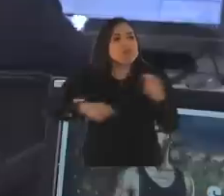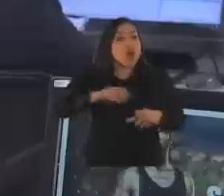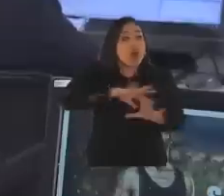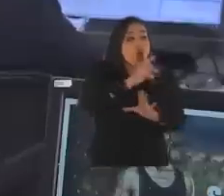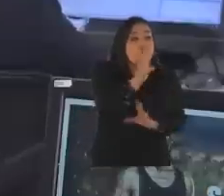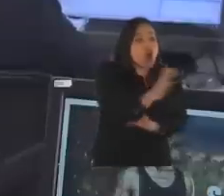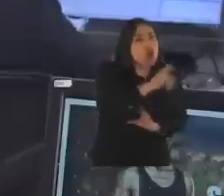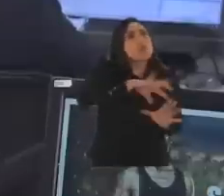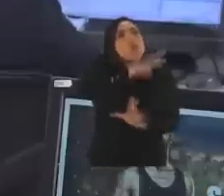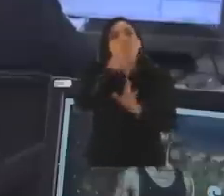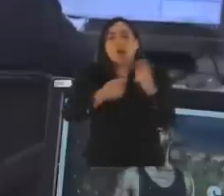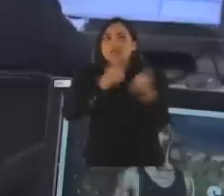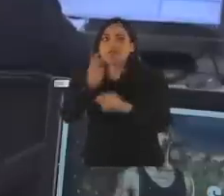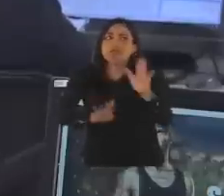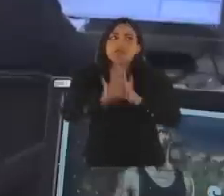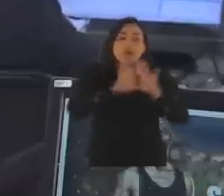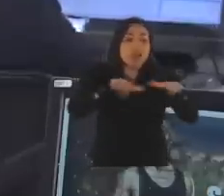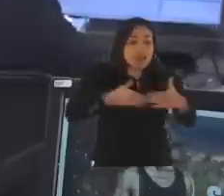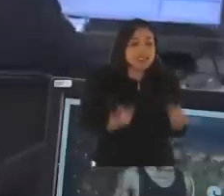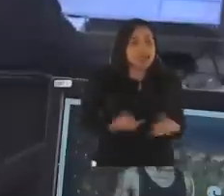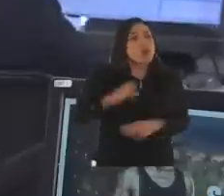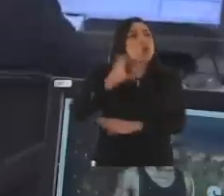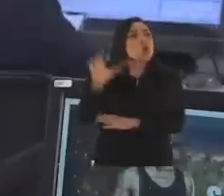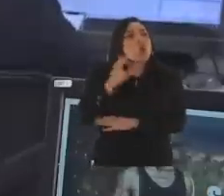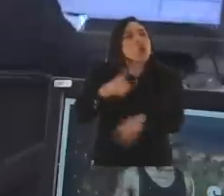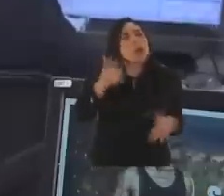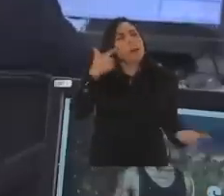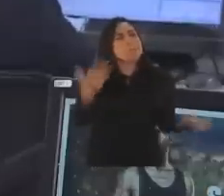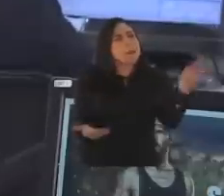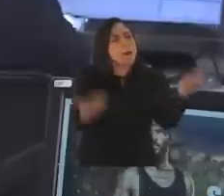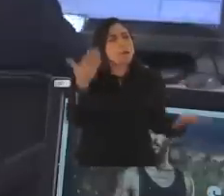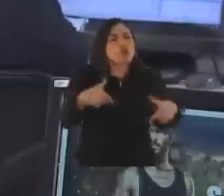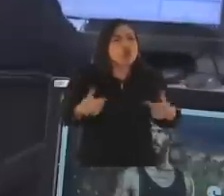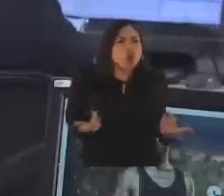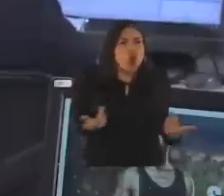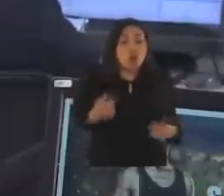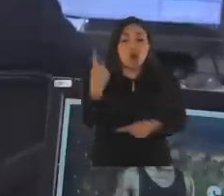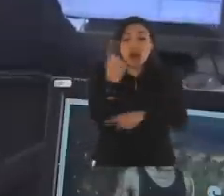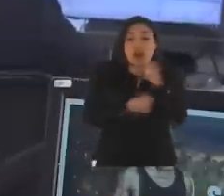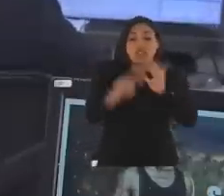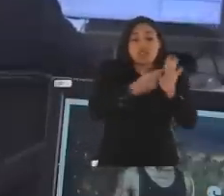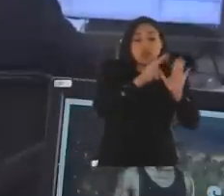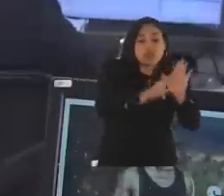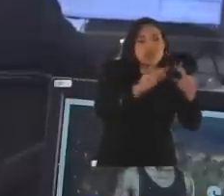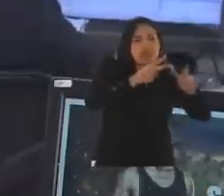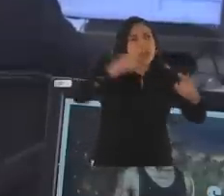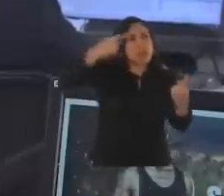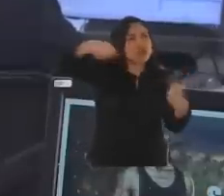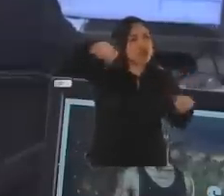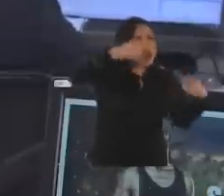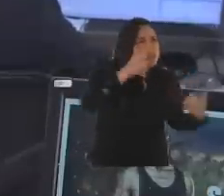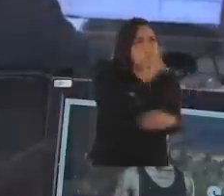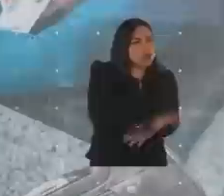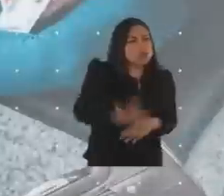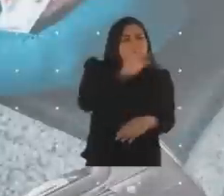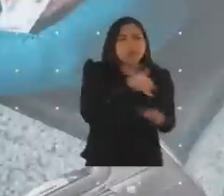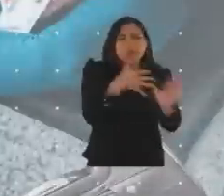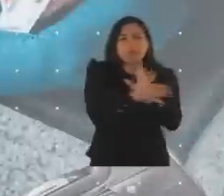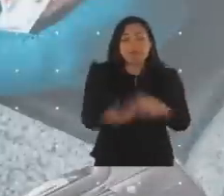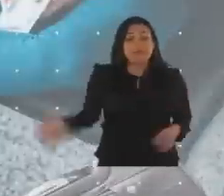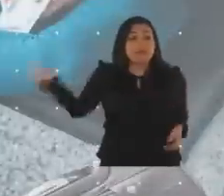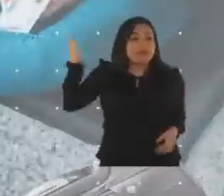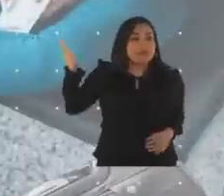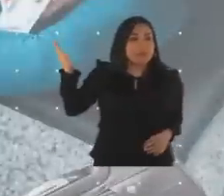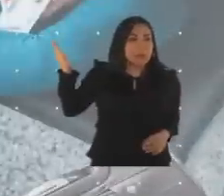entero. Entonces, les propongo que a esta hora en su economía hagamos un balance de cómo cerró el año anterior en materia de turismo en el país. Vamos a ver esta gráfica